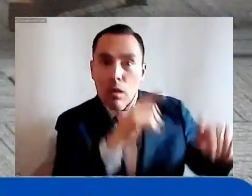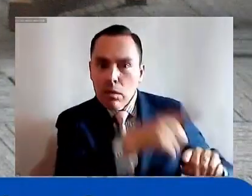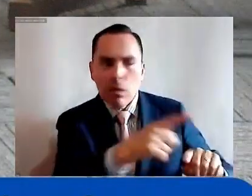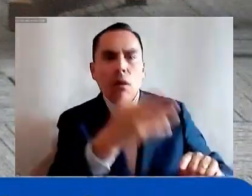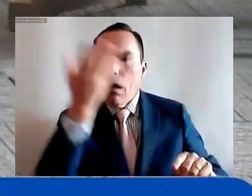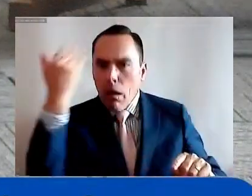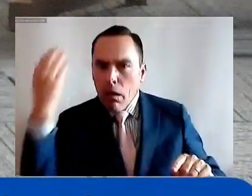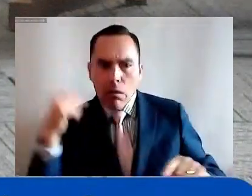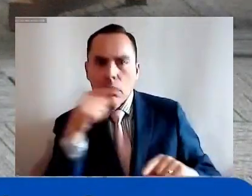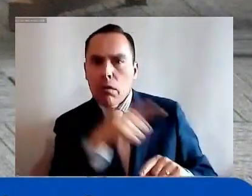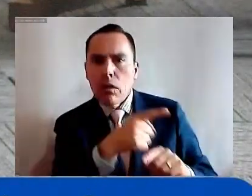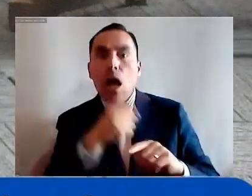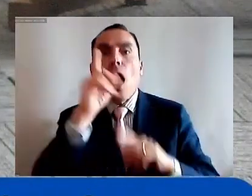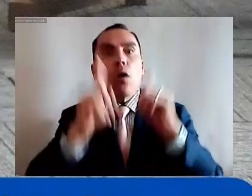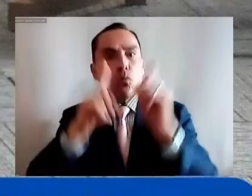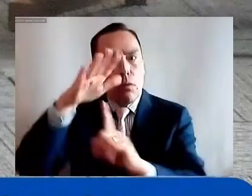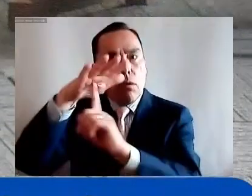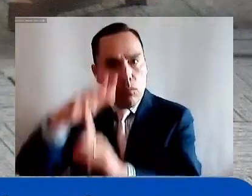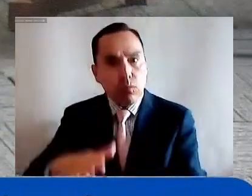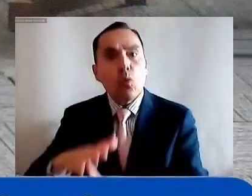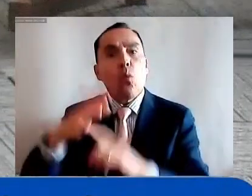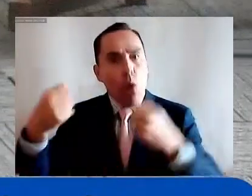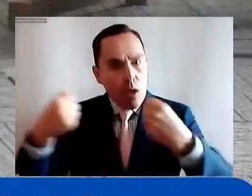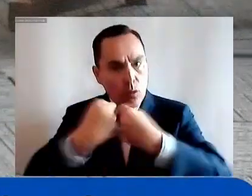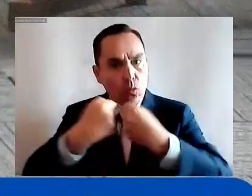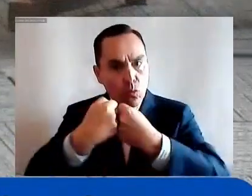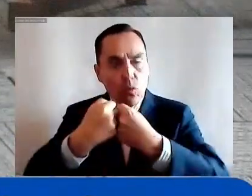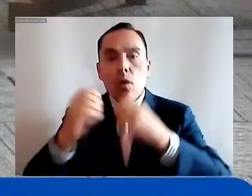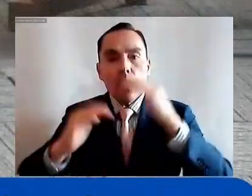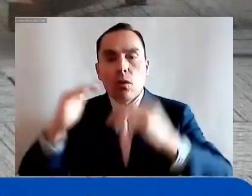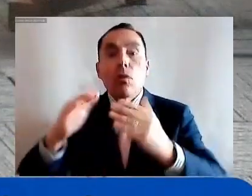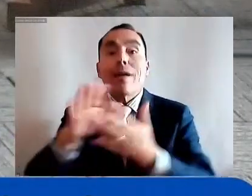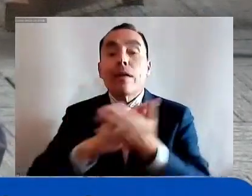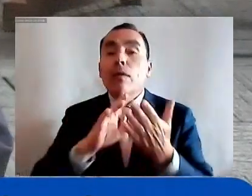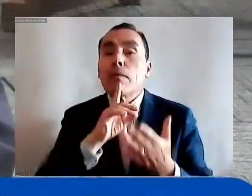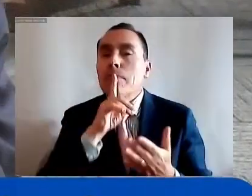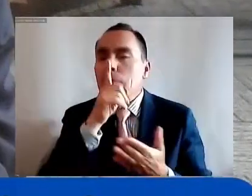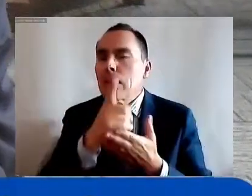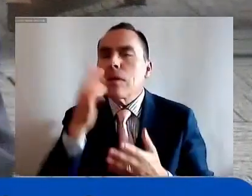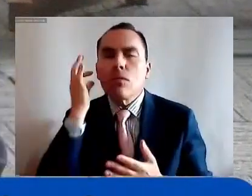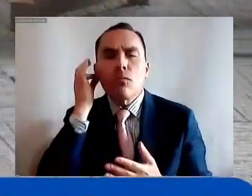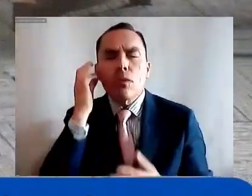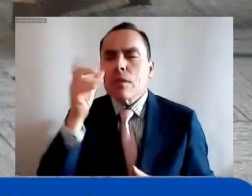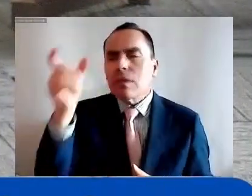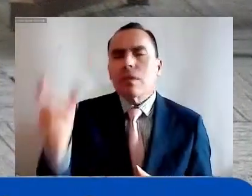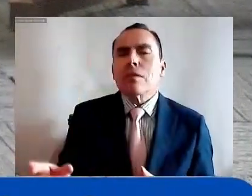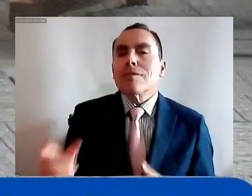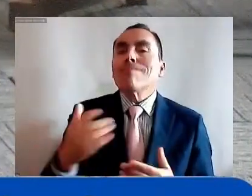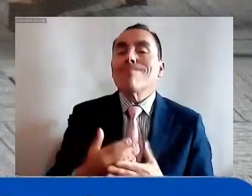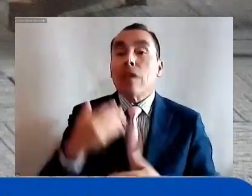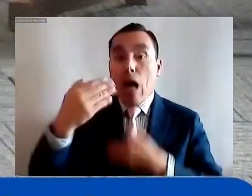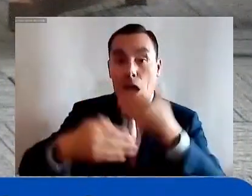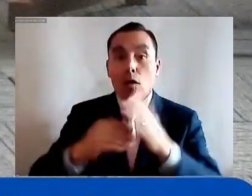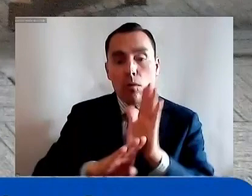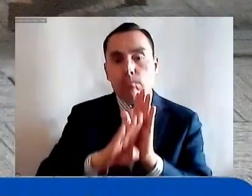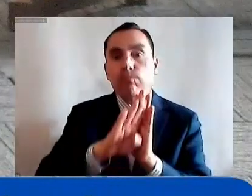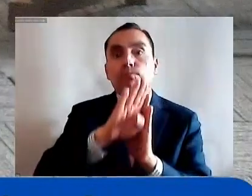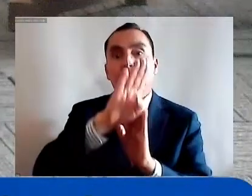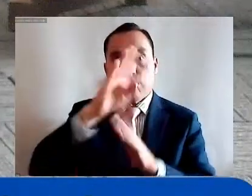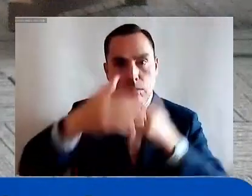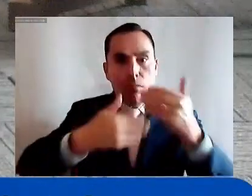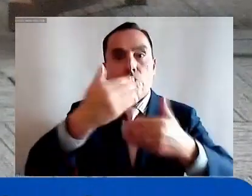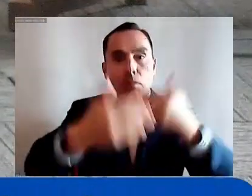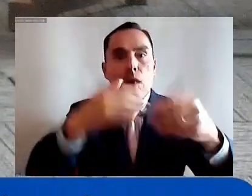discriminación estructural, en especial la situación de las mujeres, ha ido progresivamente creciendo.